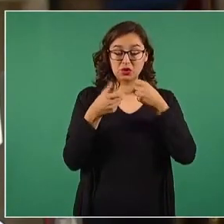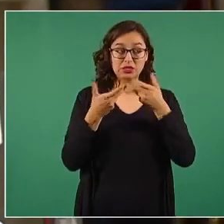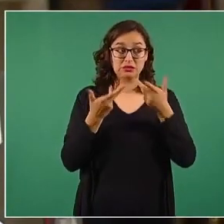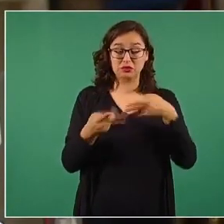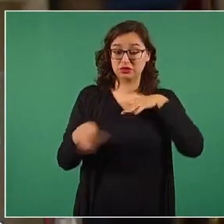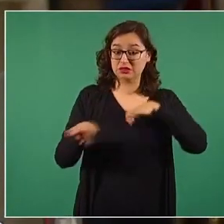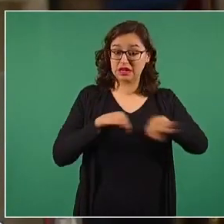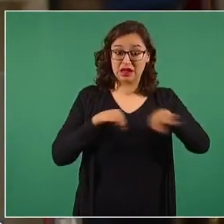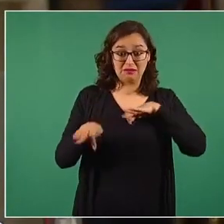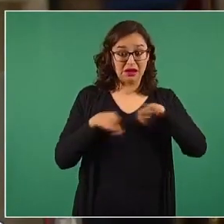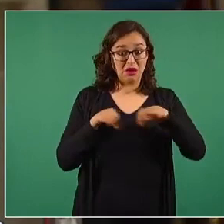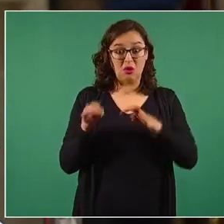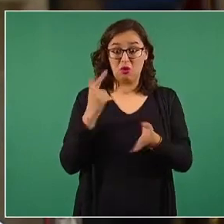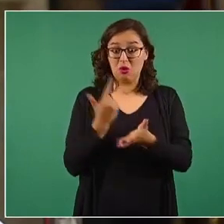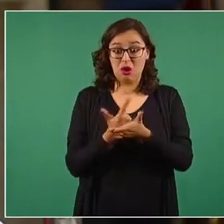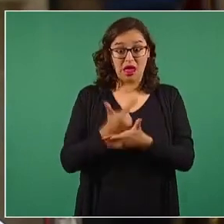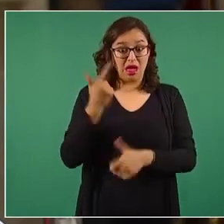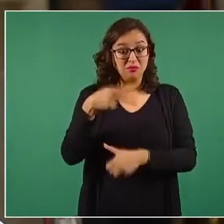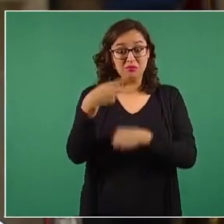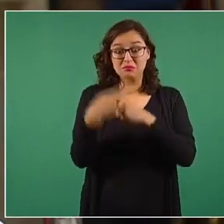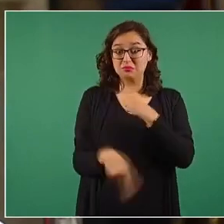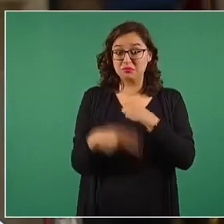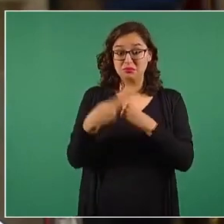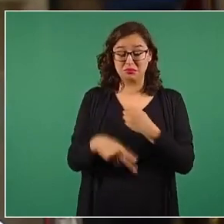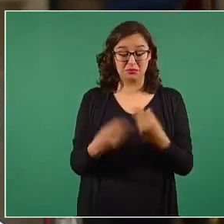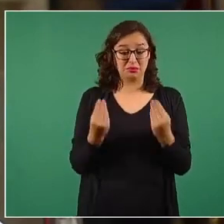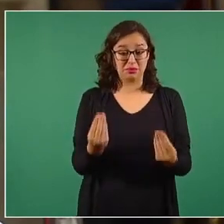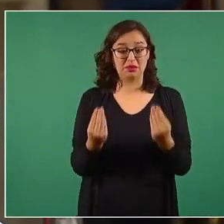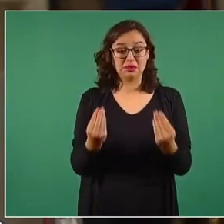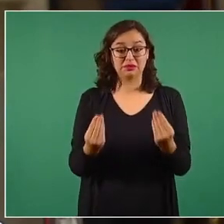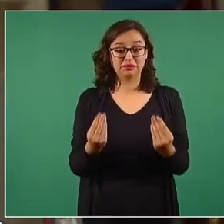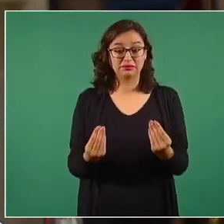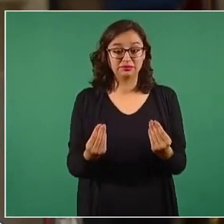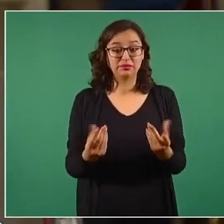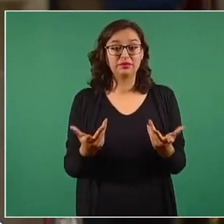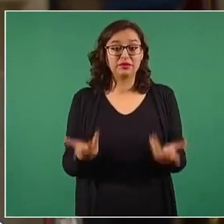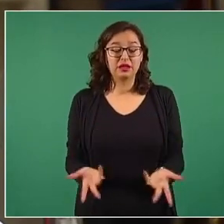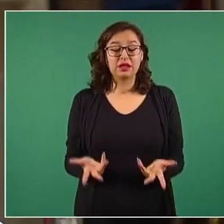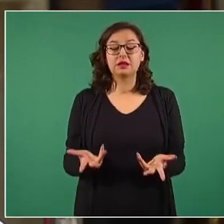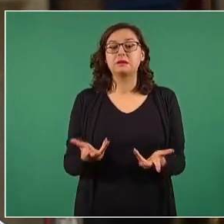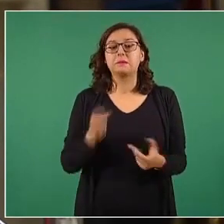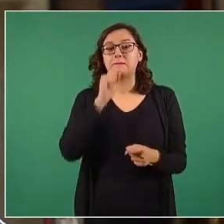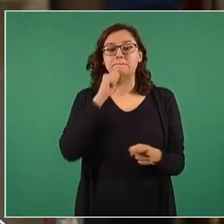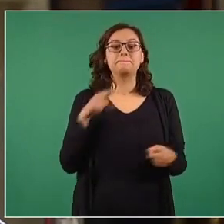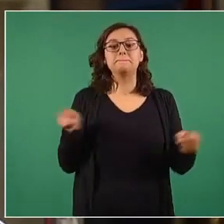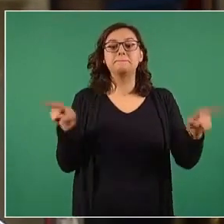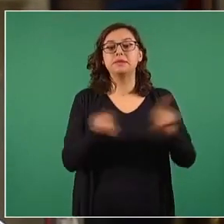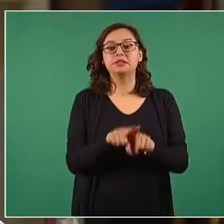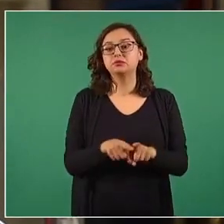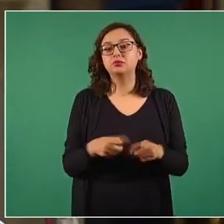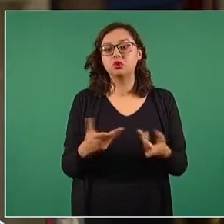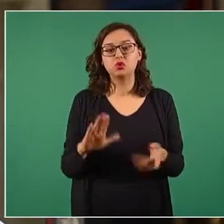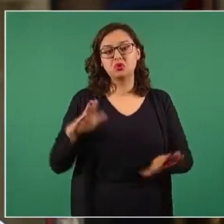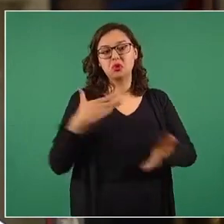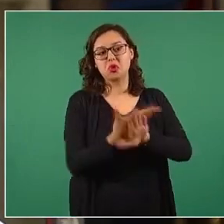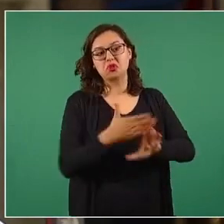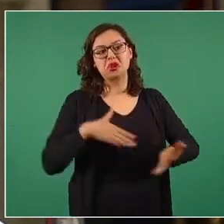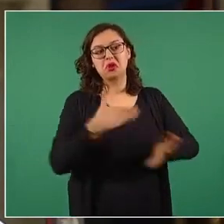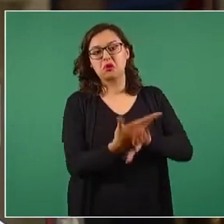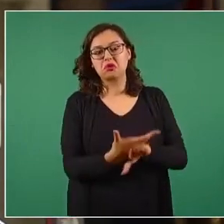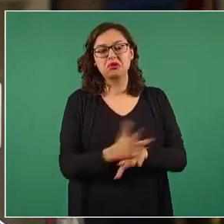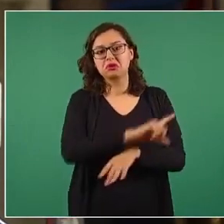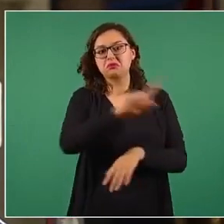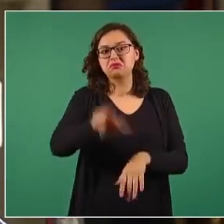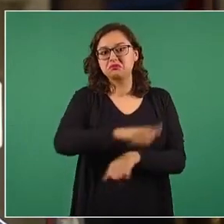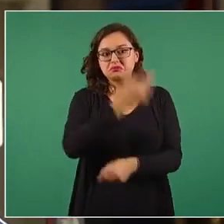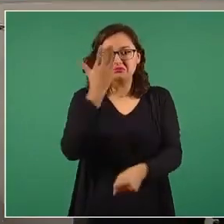las profesiones más riesgosas que hay en el país y además más impunes, porque los crímenes no se resuelven. O sea,